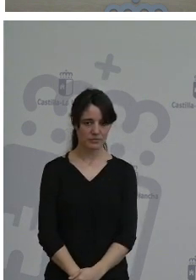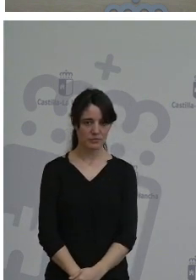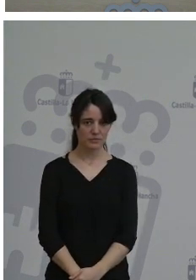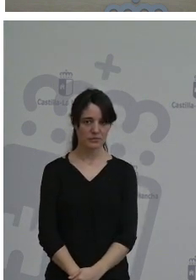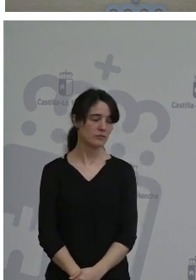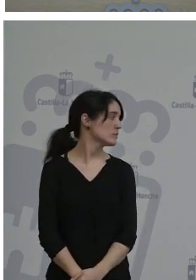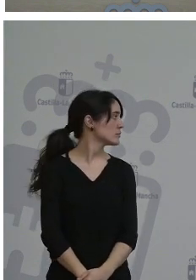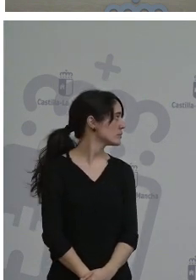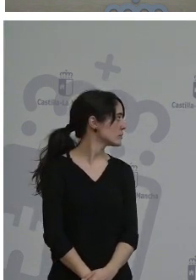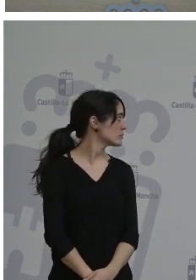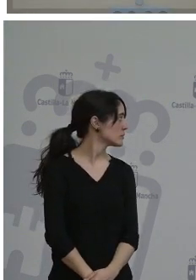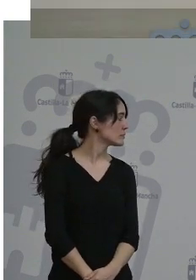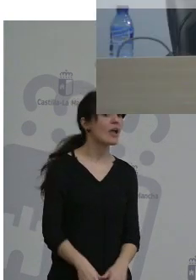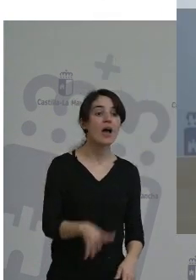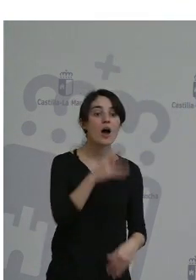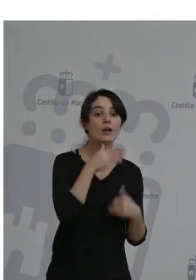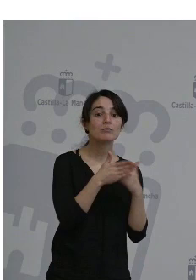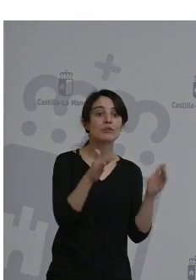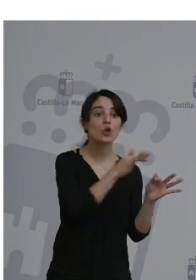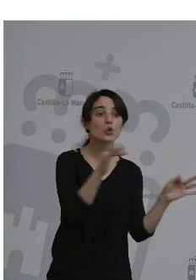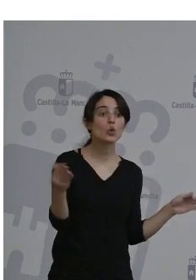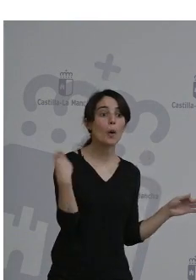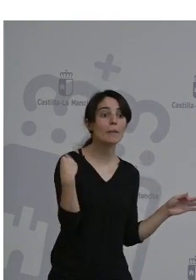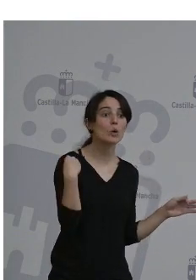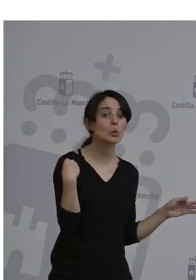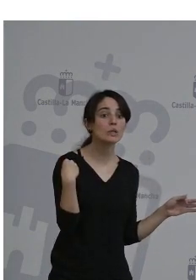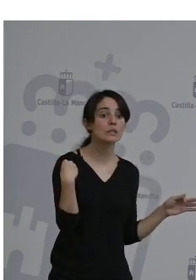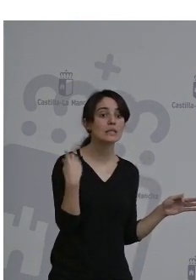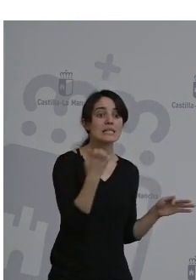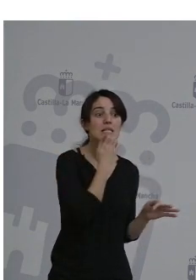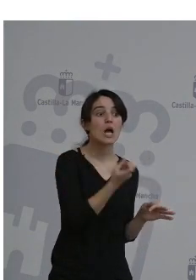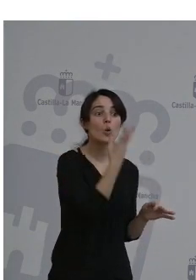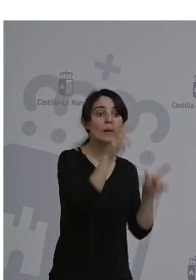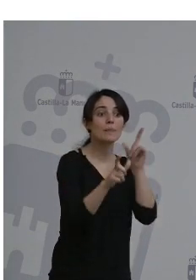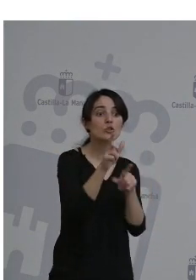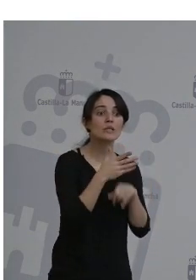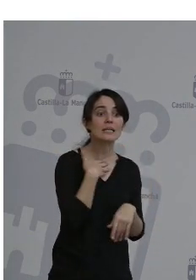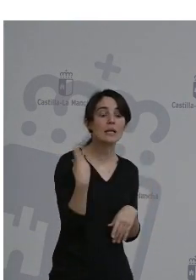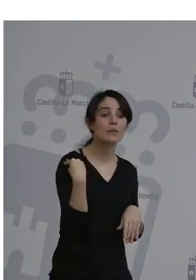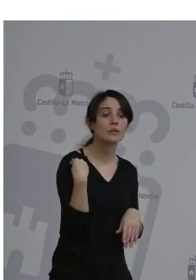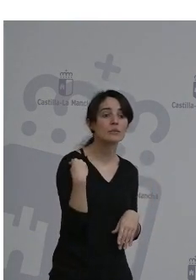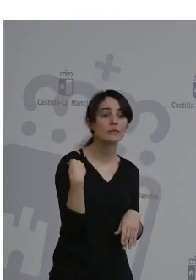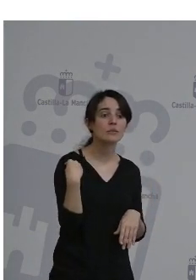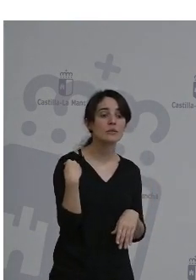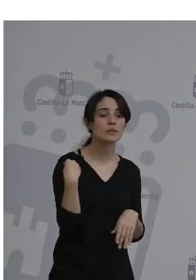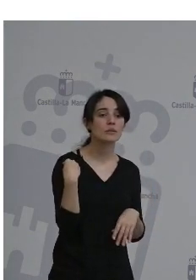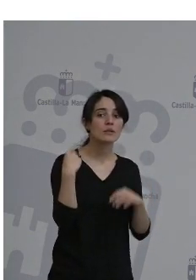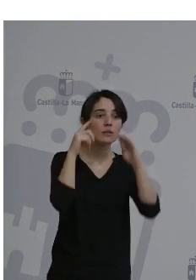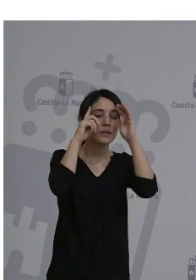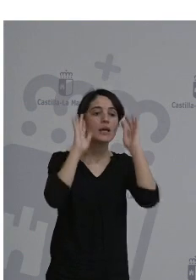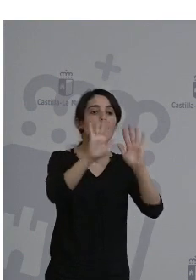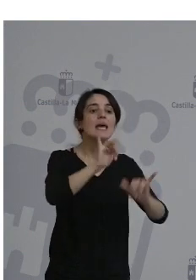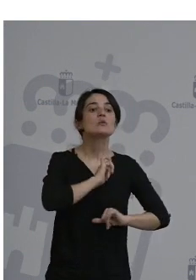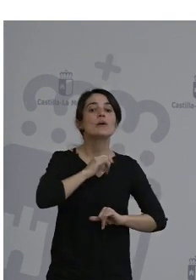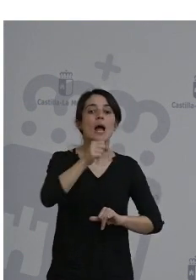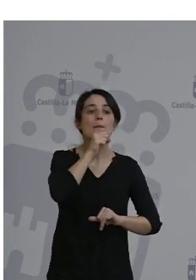¿Tenemos tiempo para preguntas? ¿Sí? Si alguien quiere realizar alguna pregunta. Te van a llevar un micrófono.